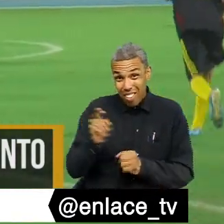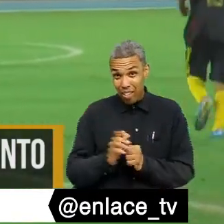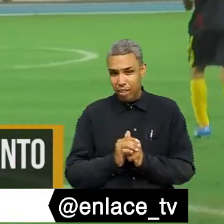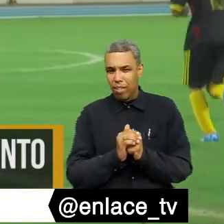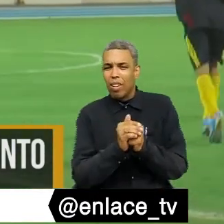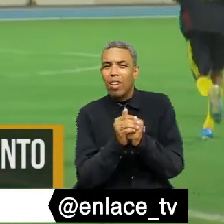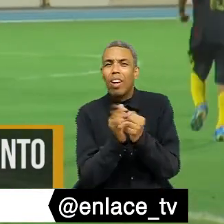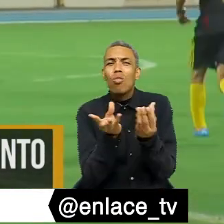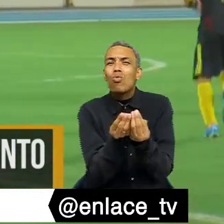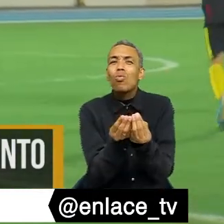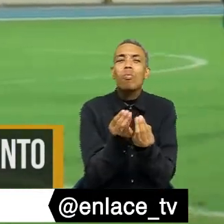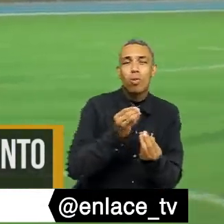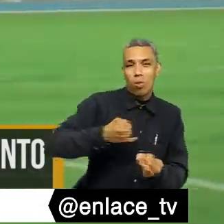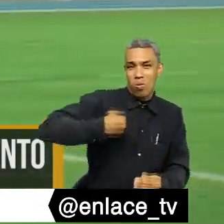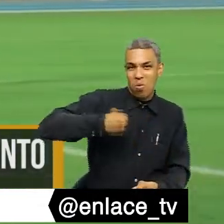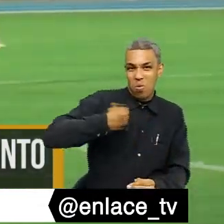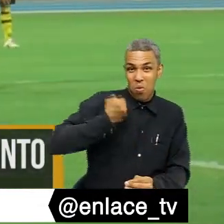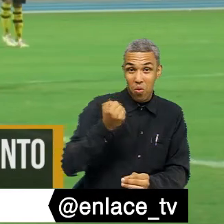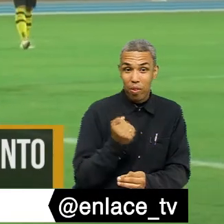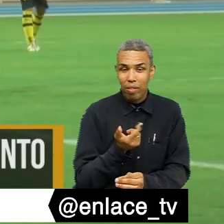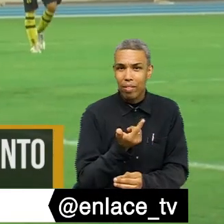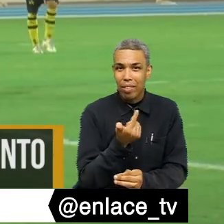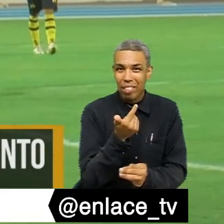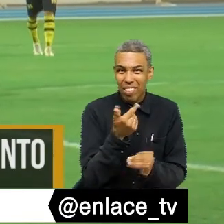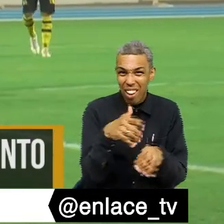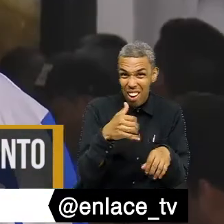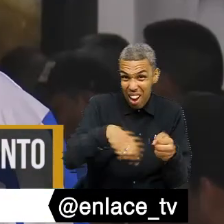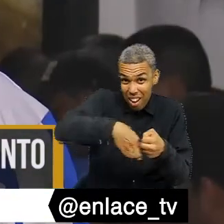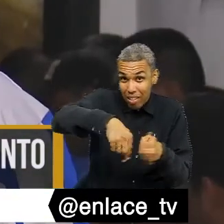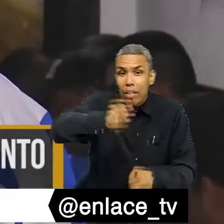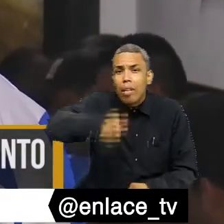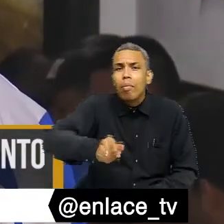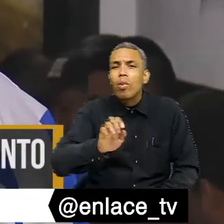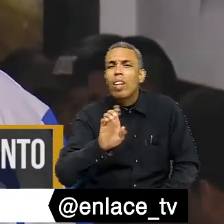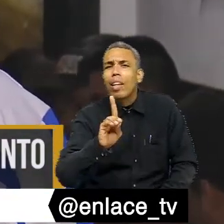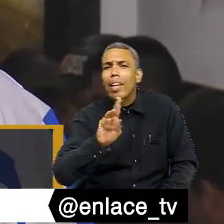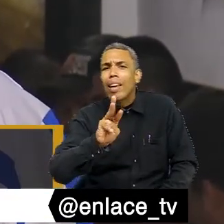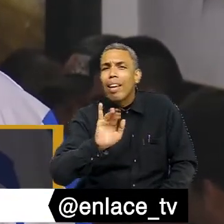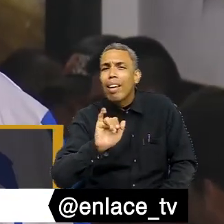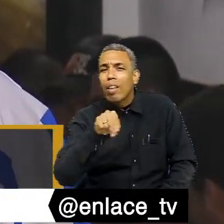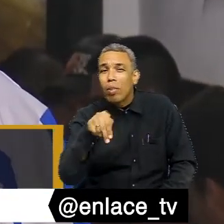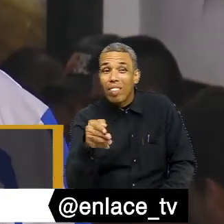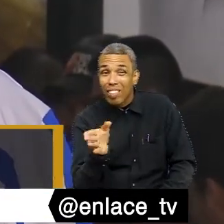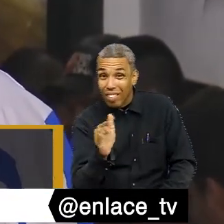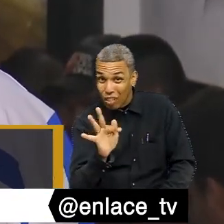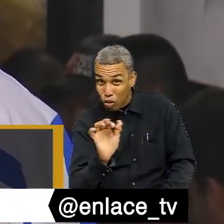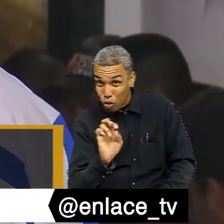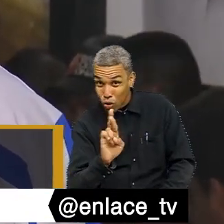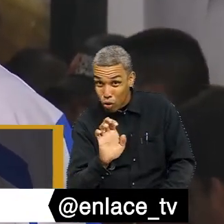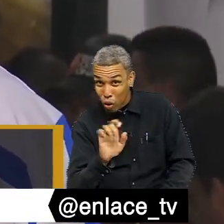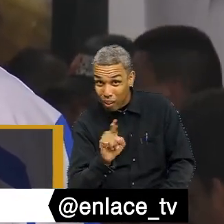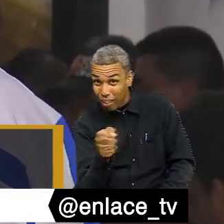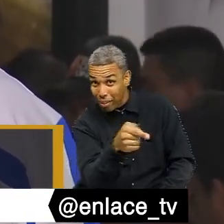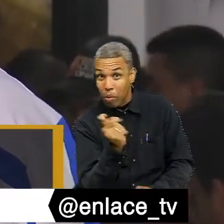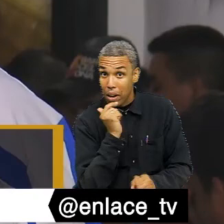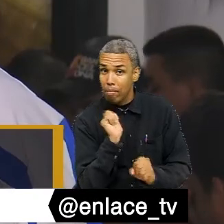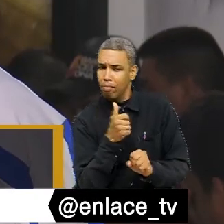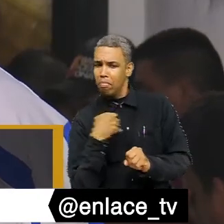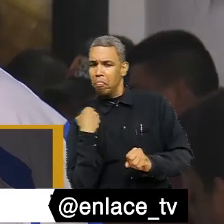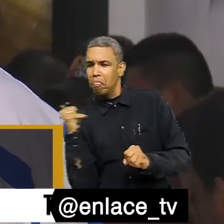sub-20, como Edwin Torres, y que sé por labios de él que en cualquier momento no tienen